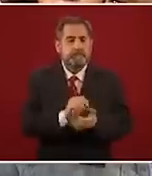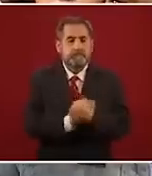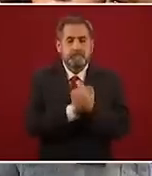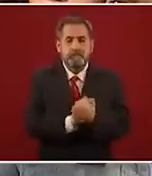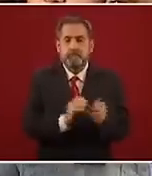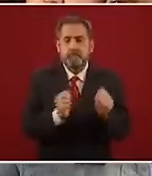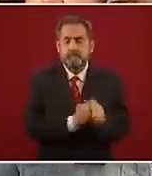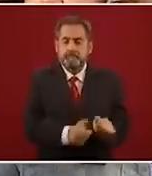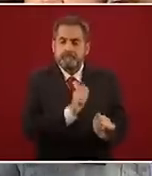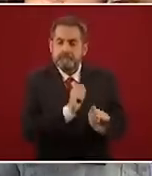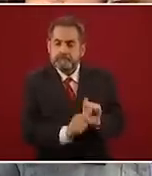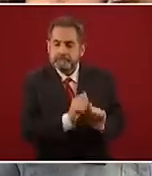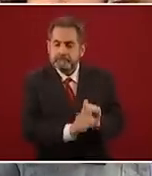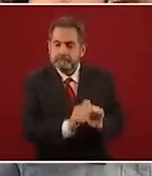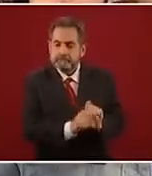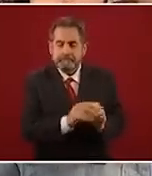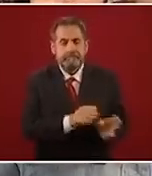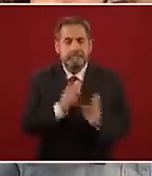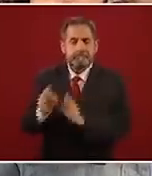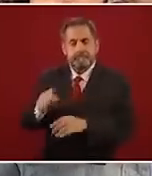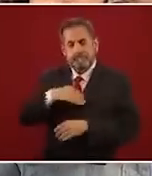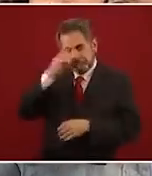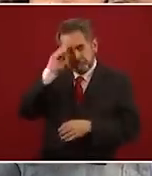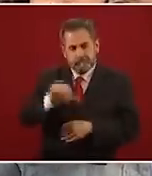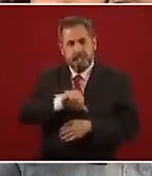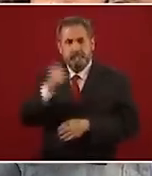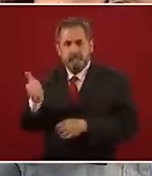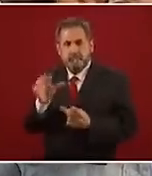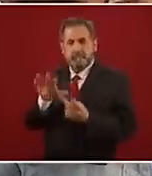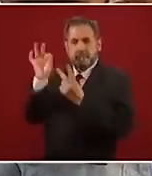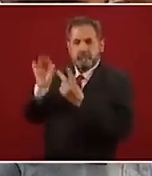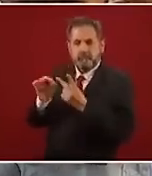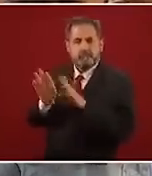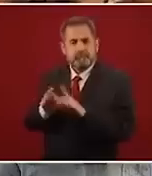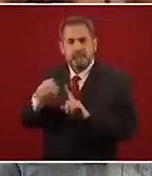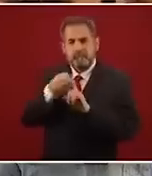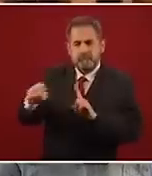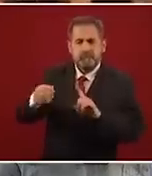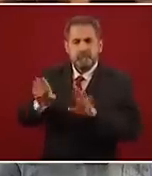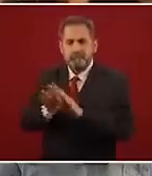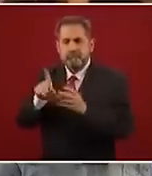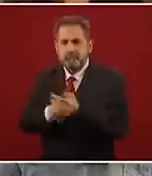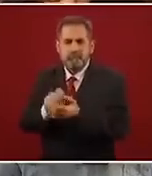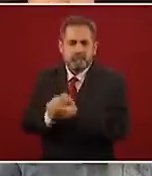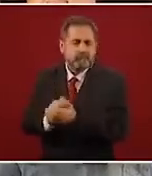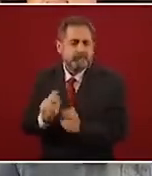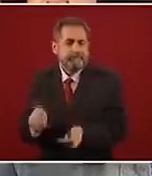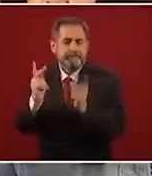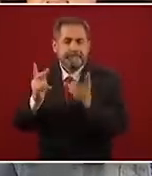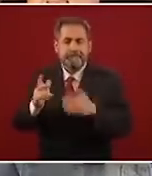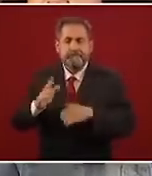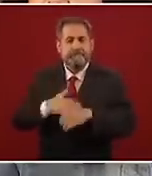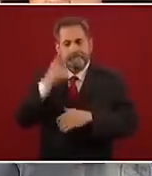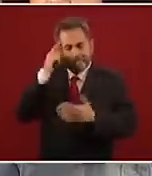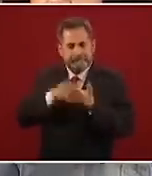en efectivo. Yo le pregunto si usted tiene otra alternativa de organización de la rifa, porque yo